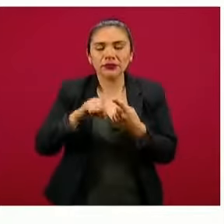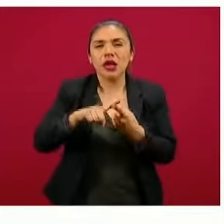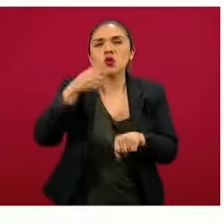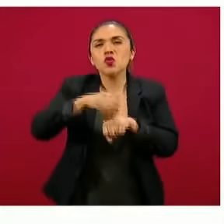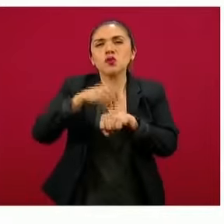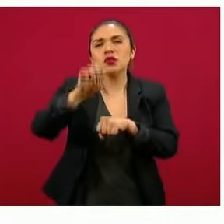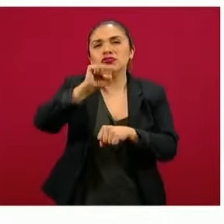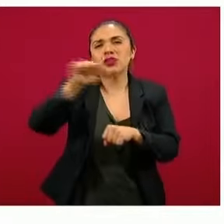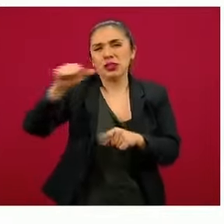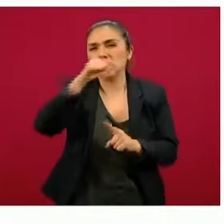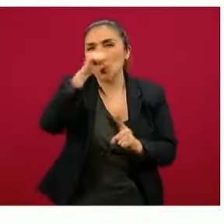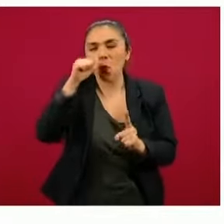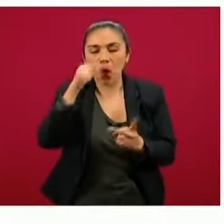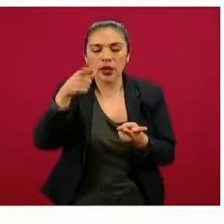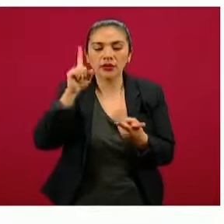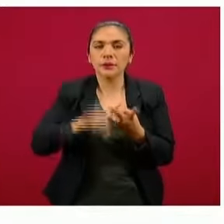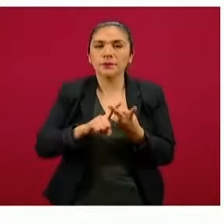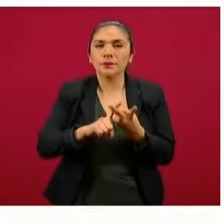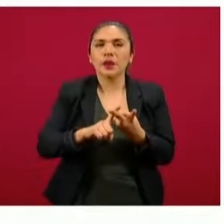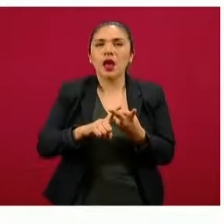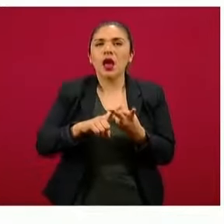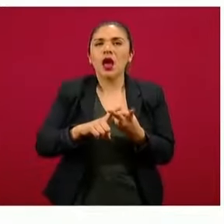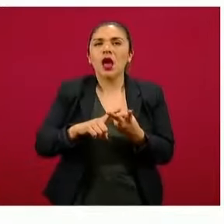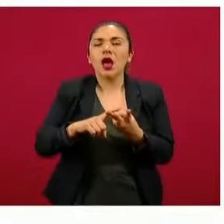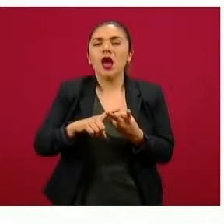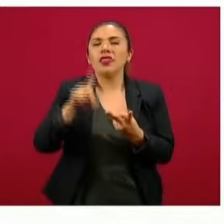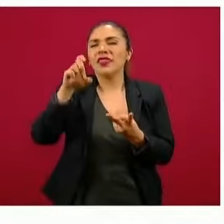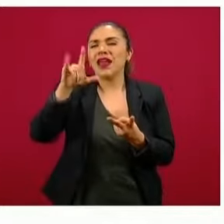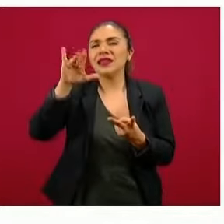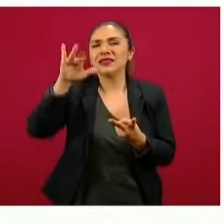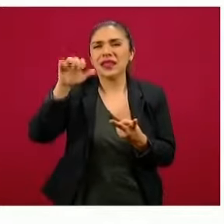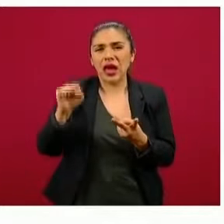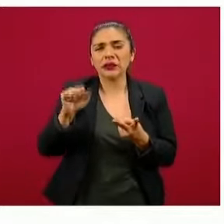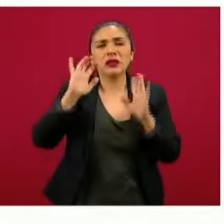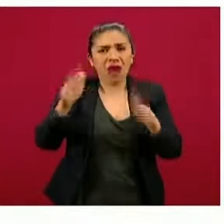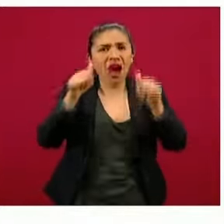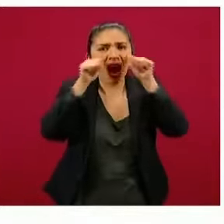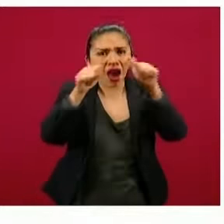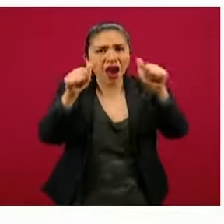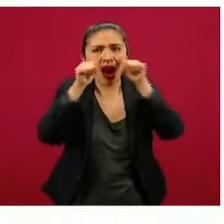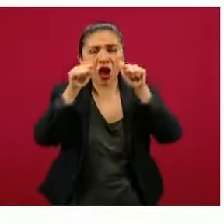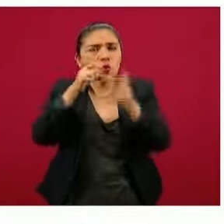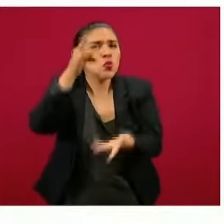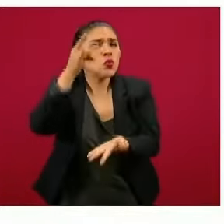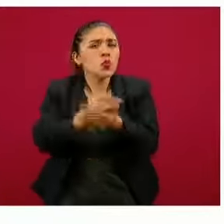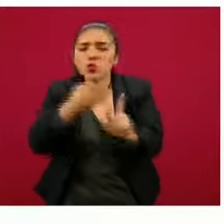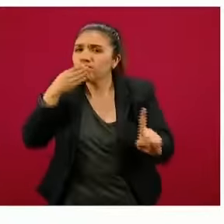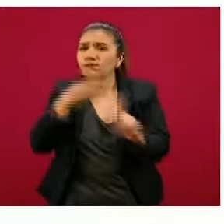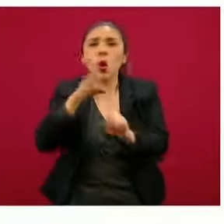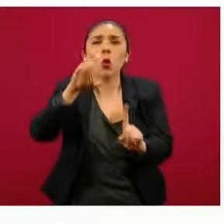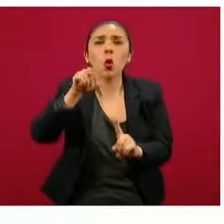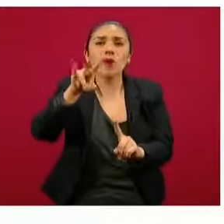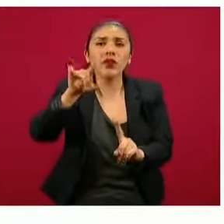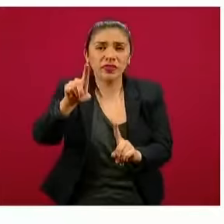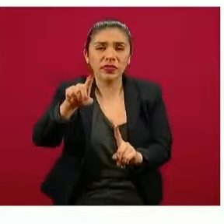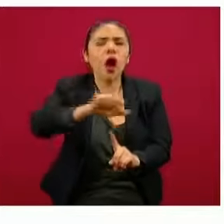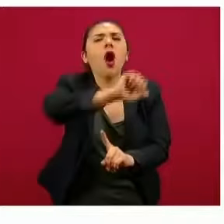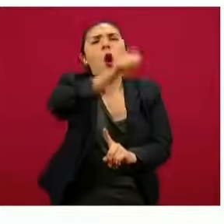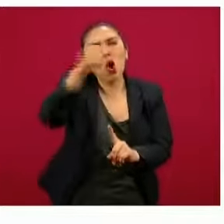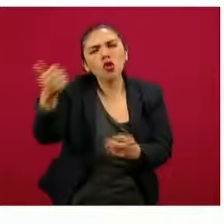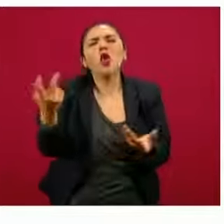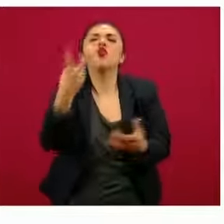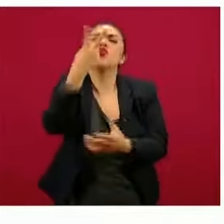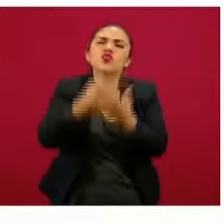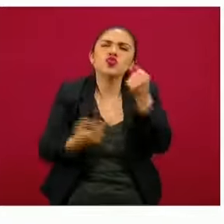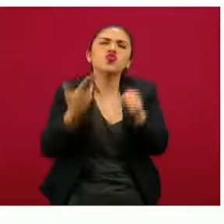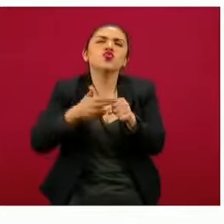de Ciudad Juárez y el de subzona de Delicias, han estado atendiendo exclusivamente COVID. Los otros han sido híbridos,